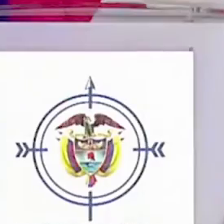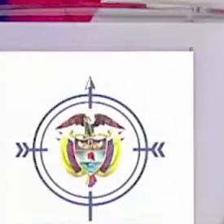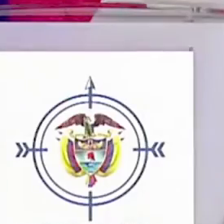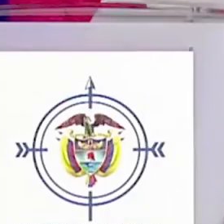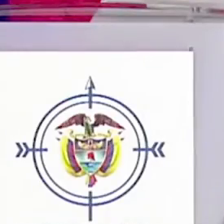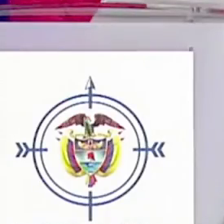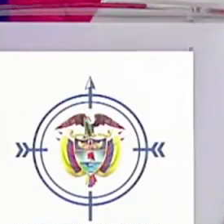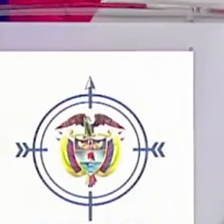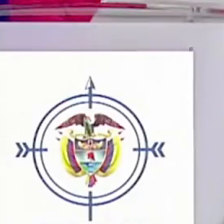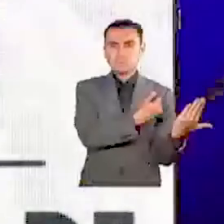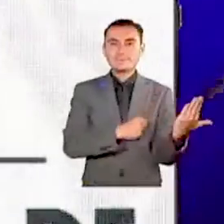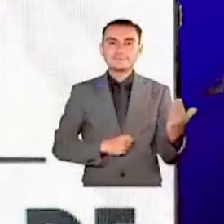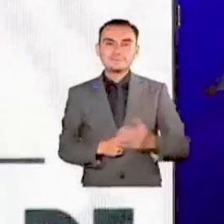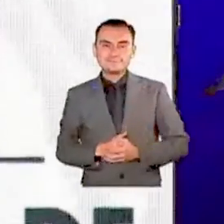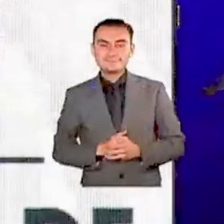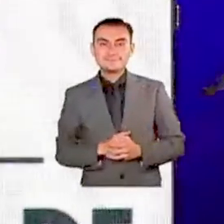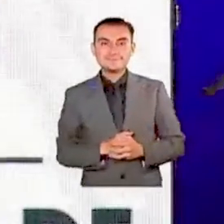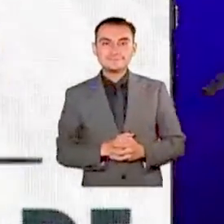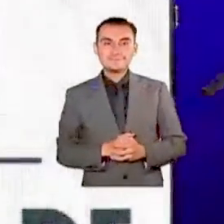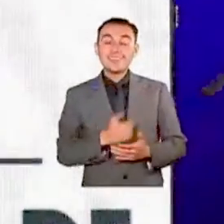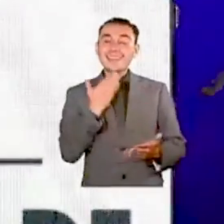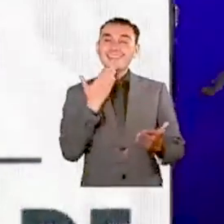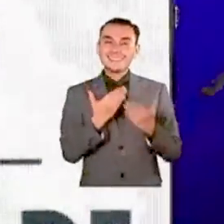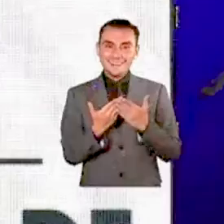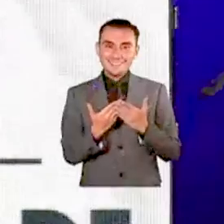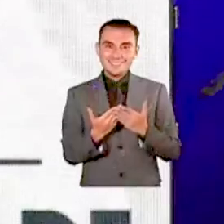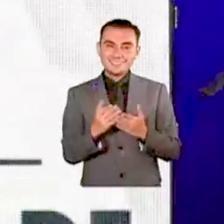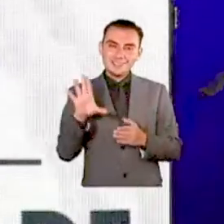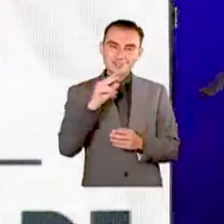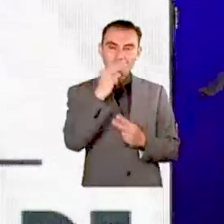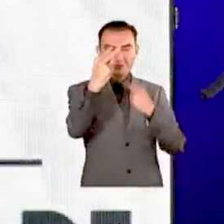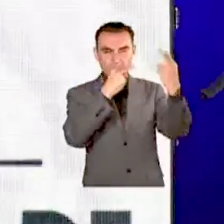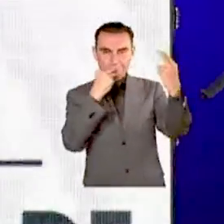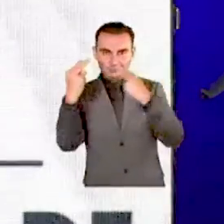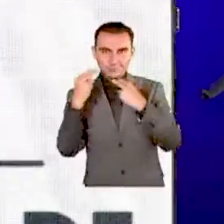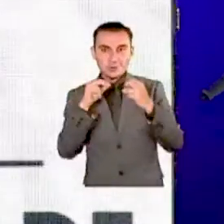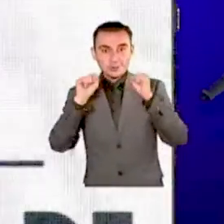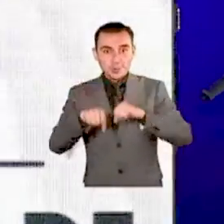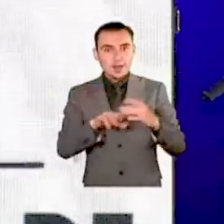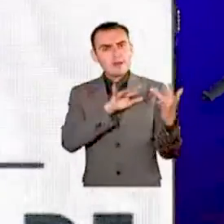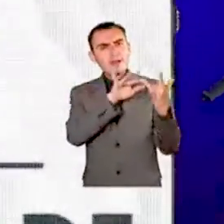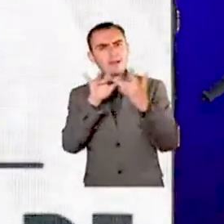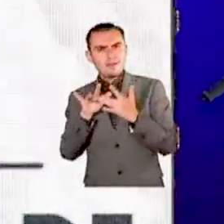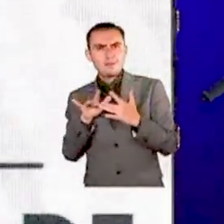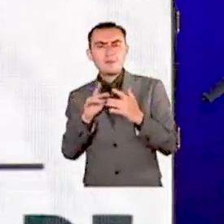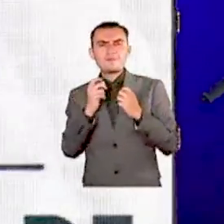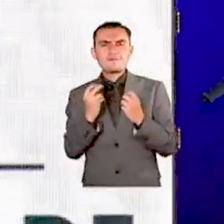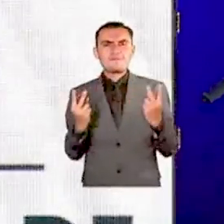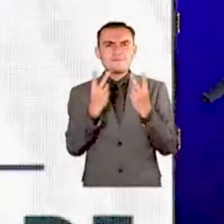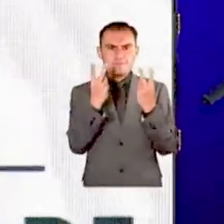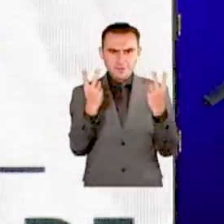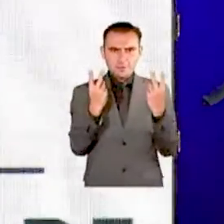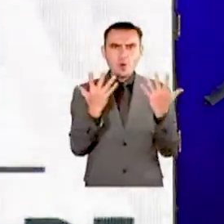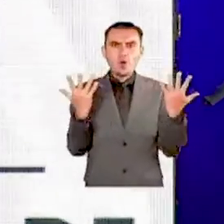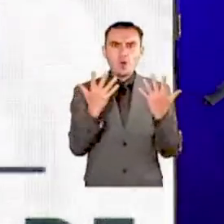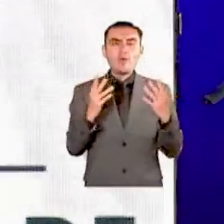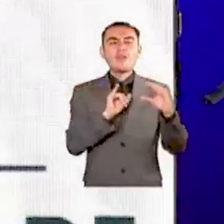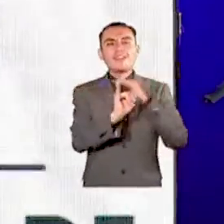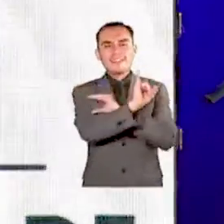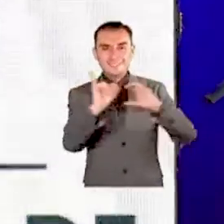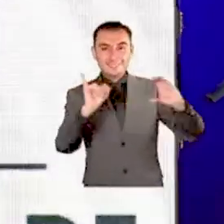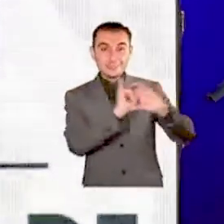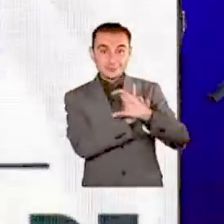y rendición de cuentas. Gracias a toda la ciudadanía que siguió esta transmisión en vivo y en directo por el